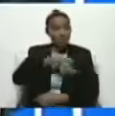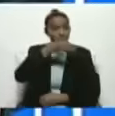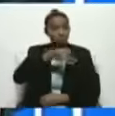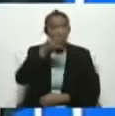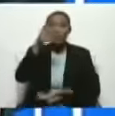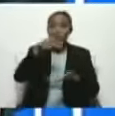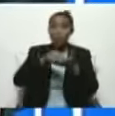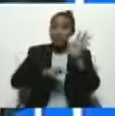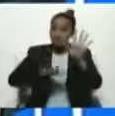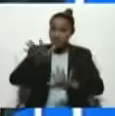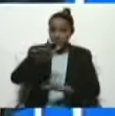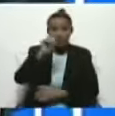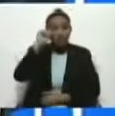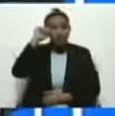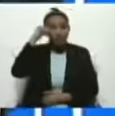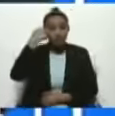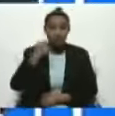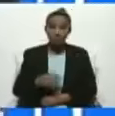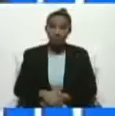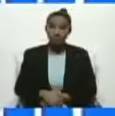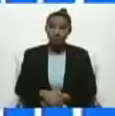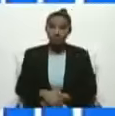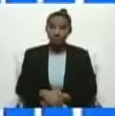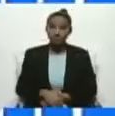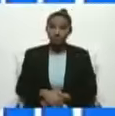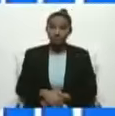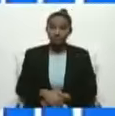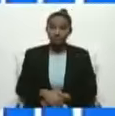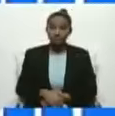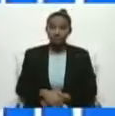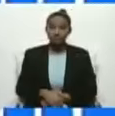2015? ¿Se acuerdan? ¿Cuál era la cuña? La última cola.